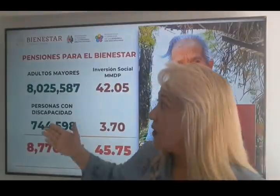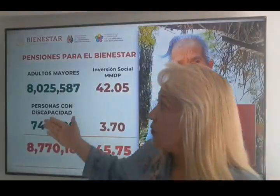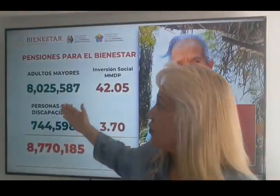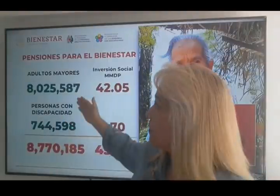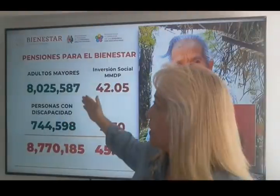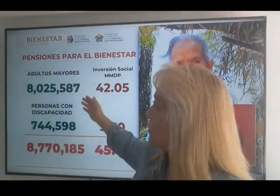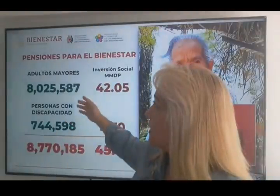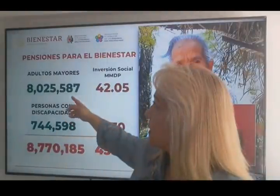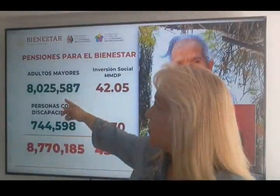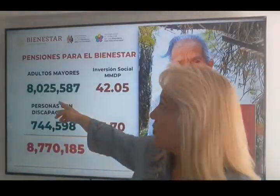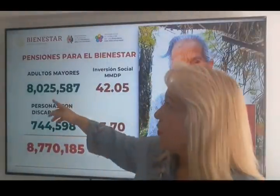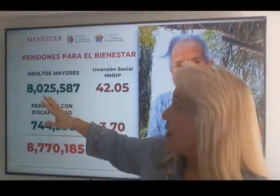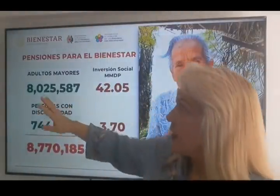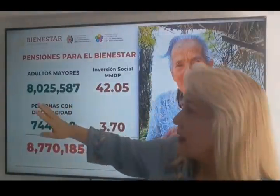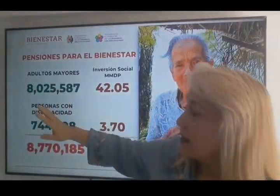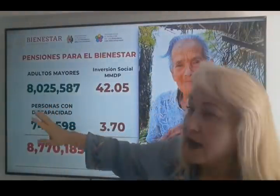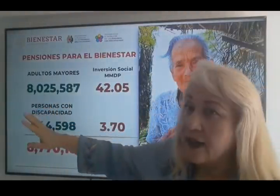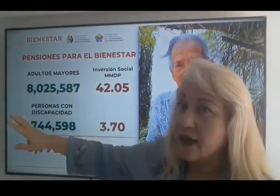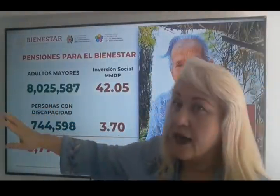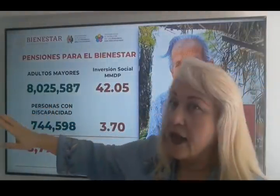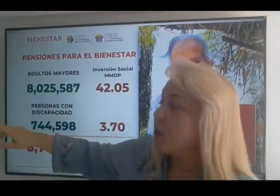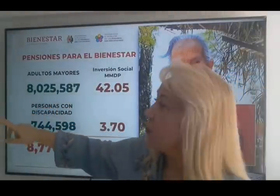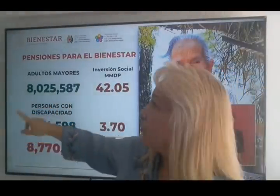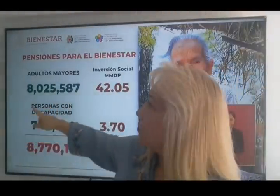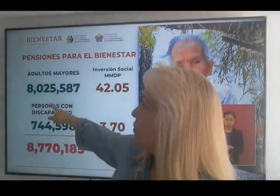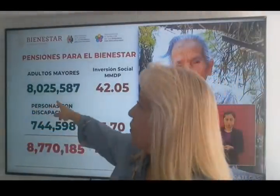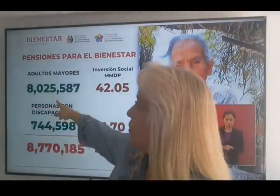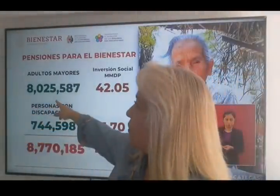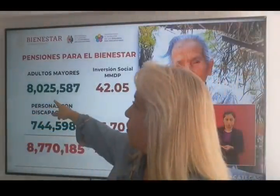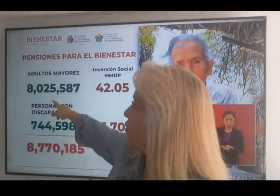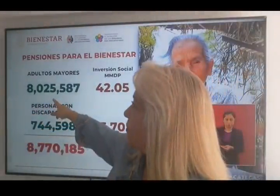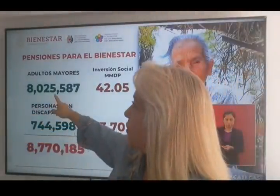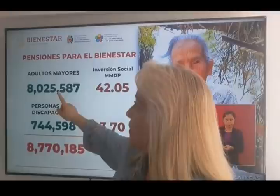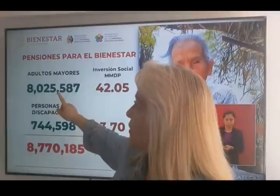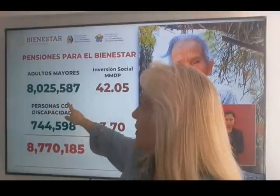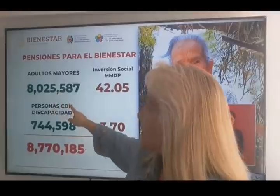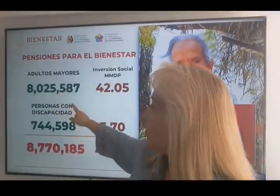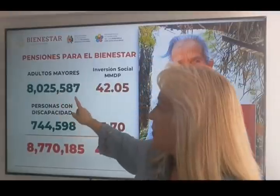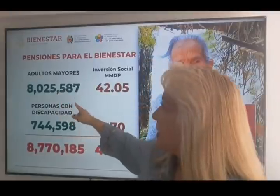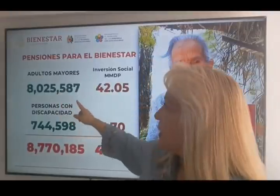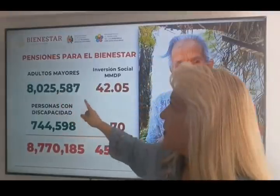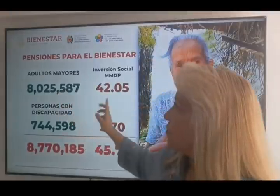los adultos mayores que les van a dar apoyo son